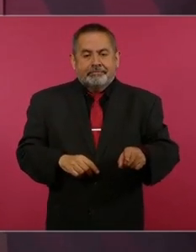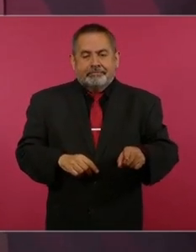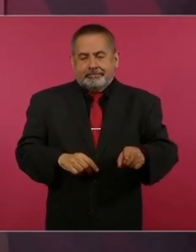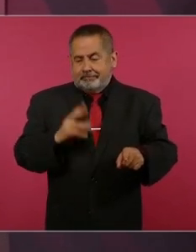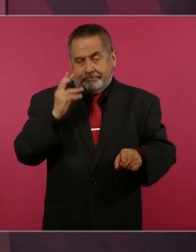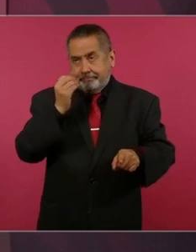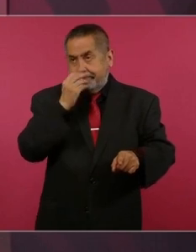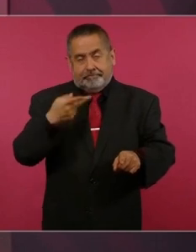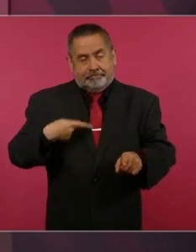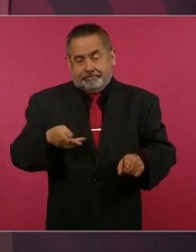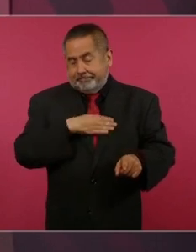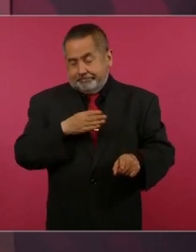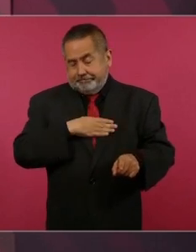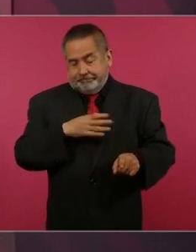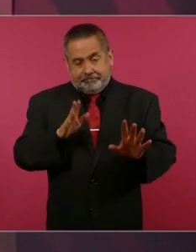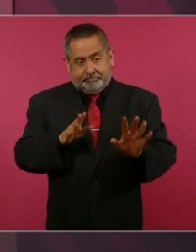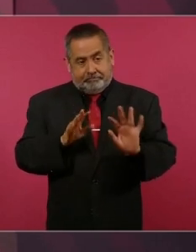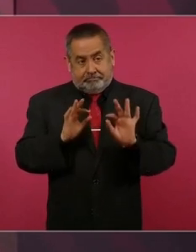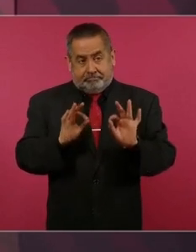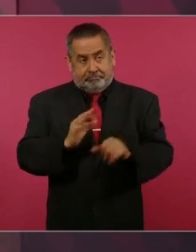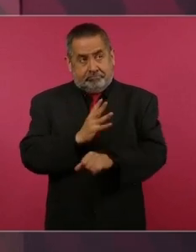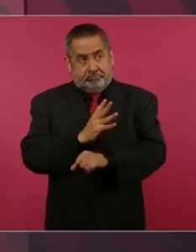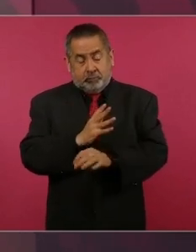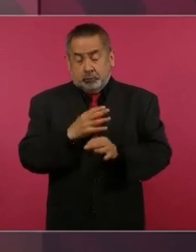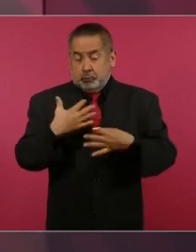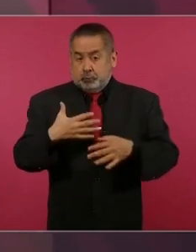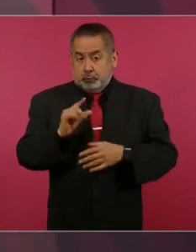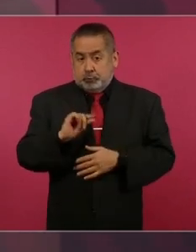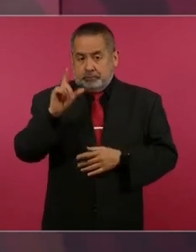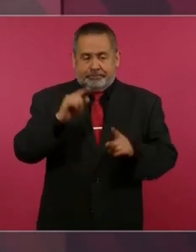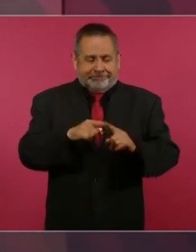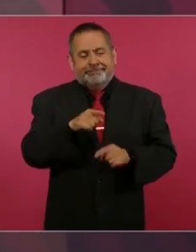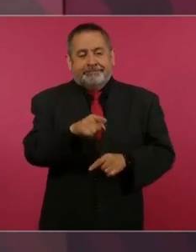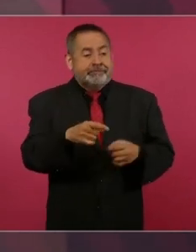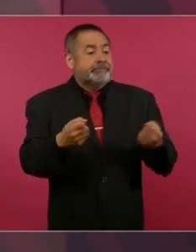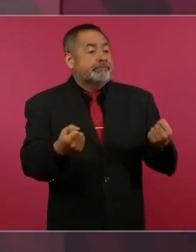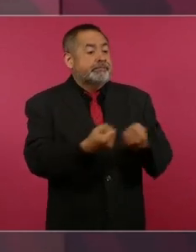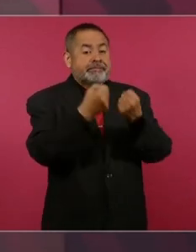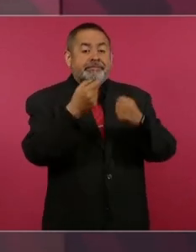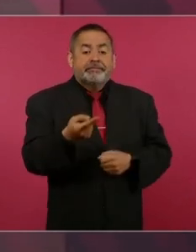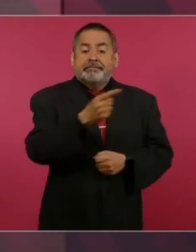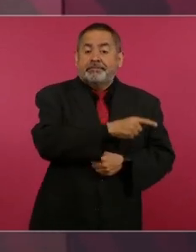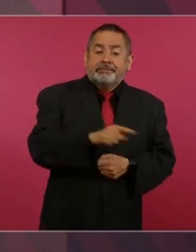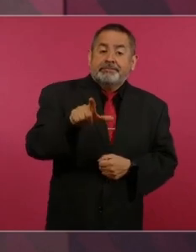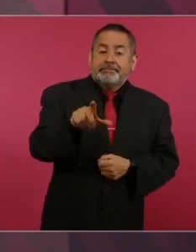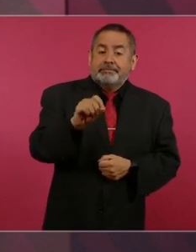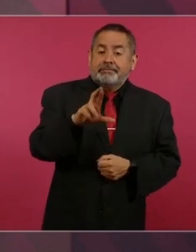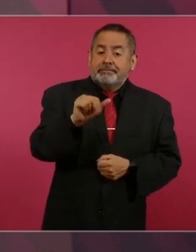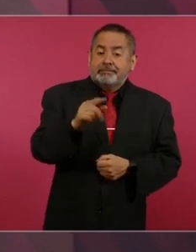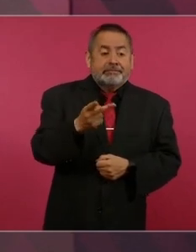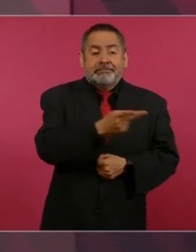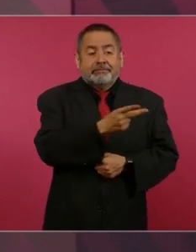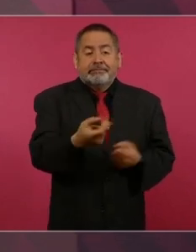lindísima persona, finísima persona, se pelea con Loret.